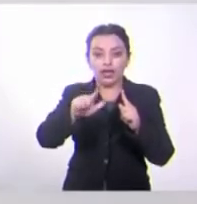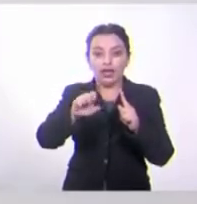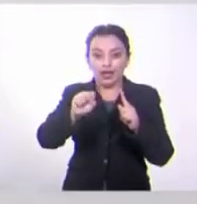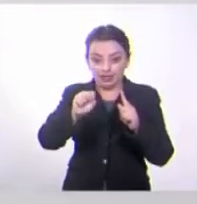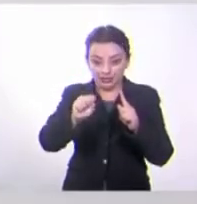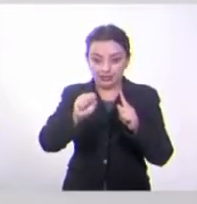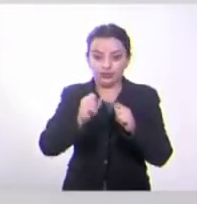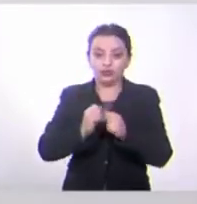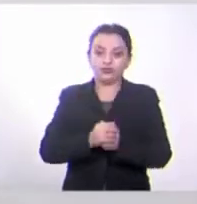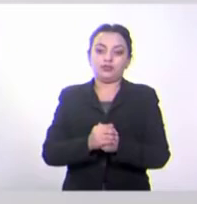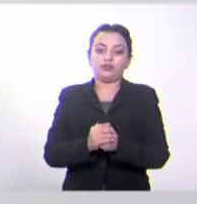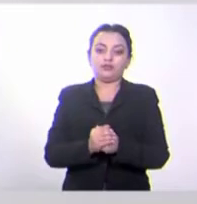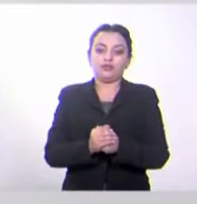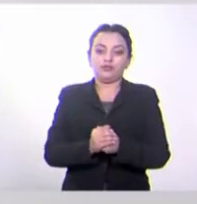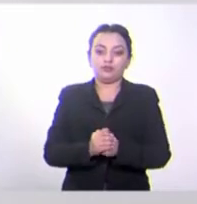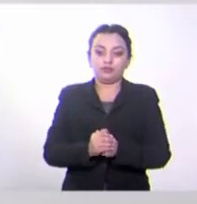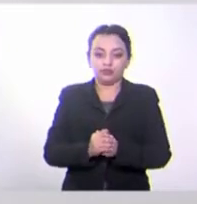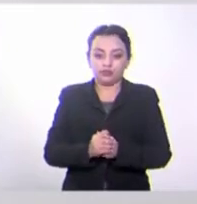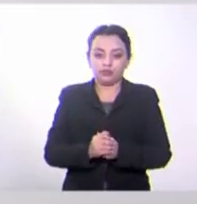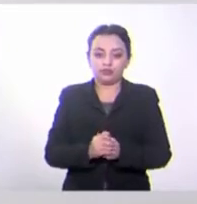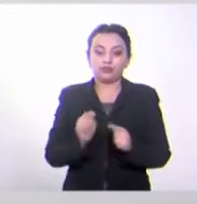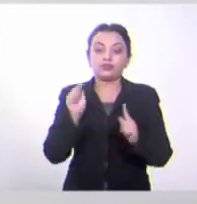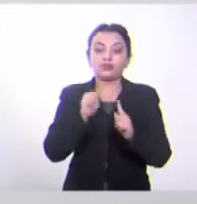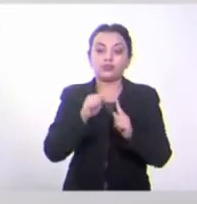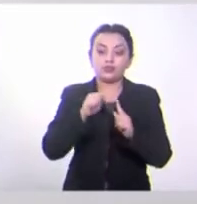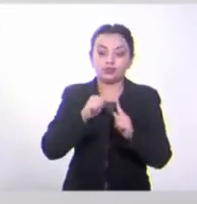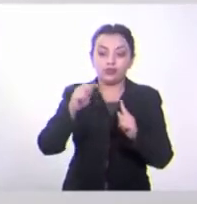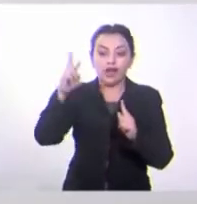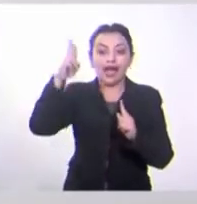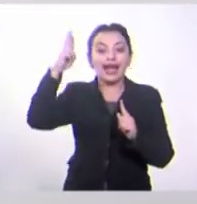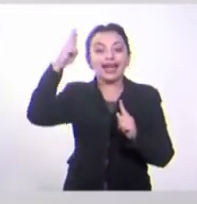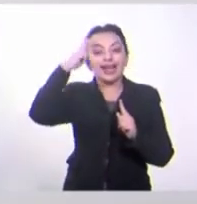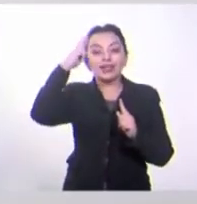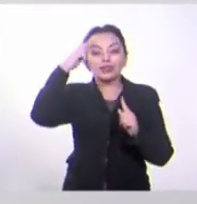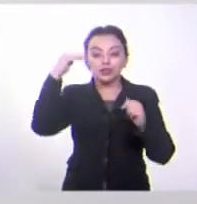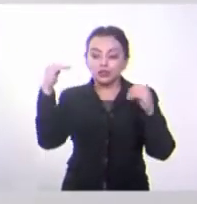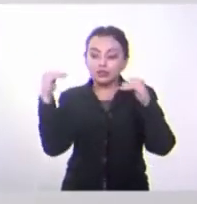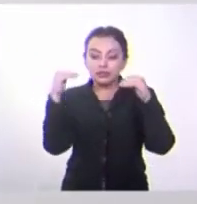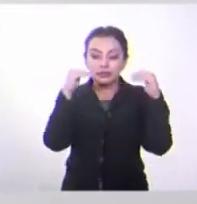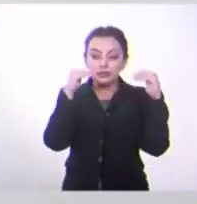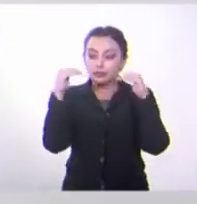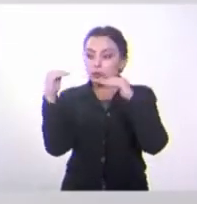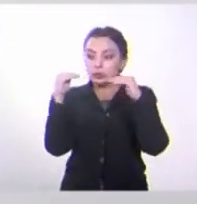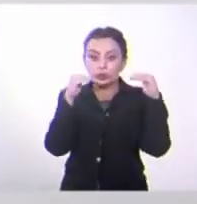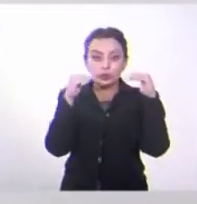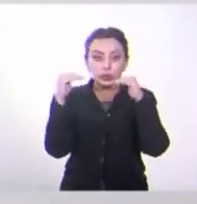y la razón de semejanza de esos triángulos es